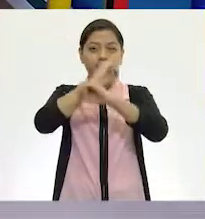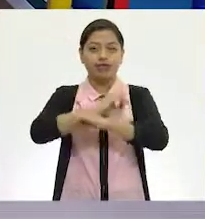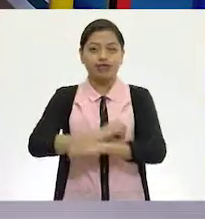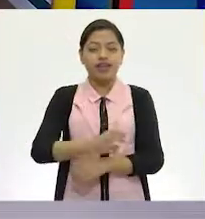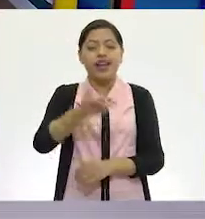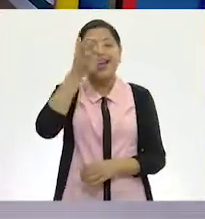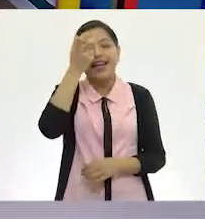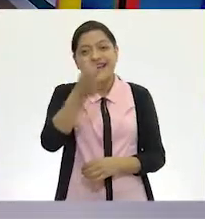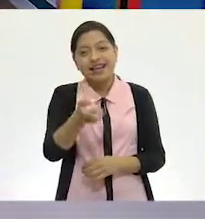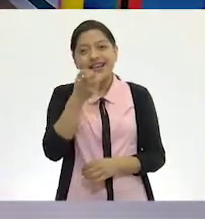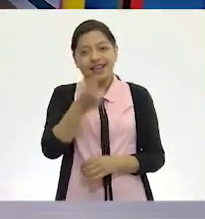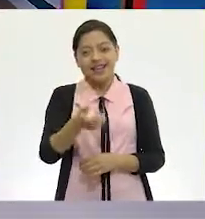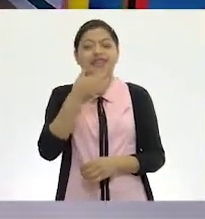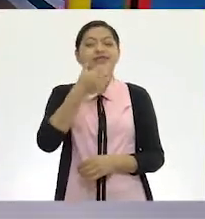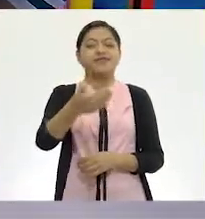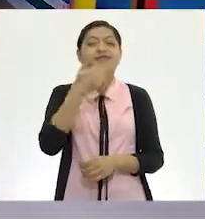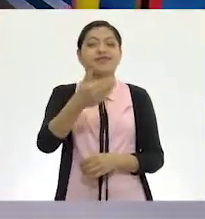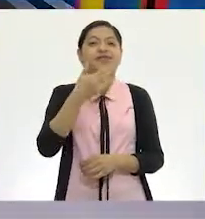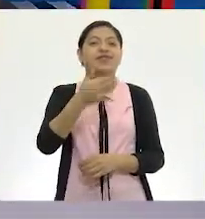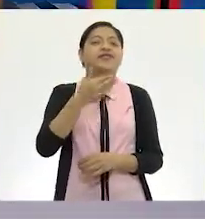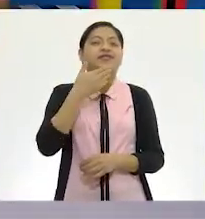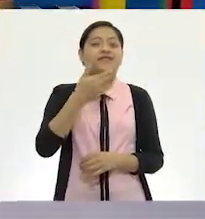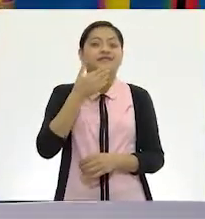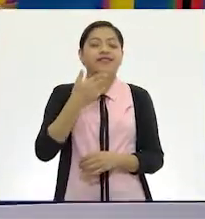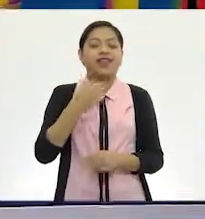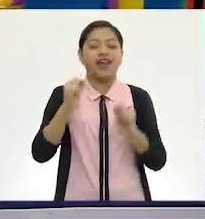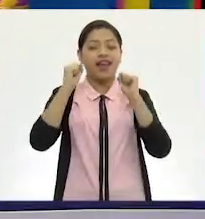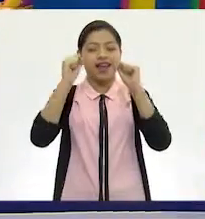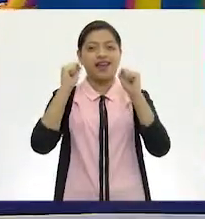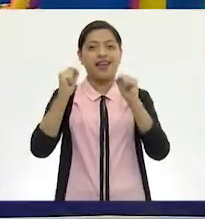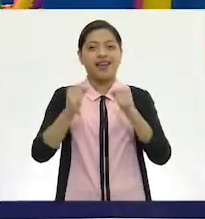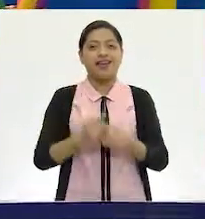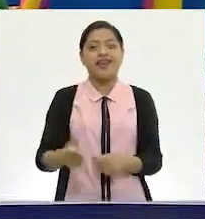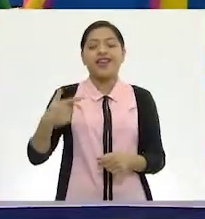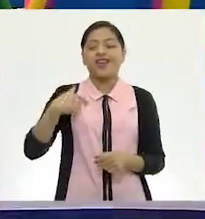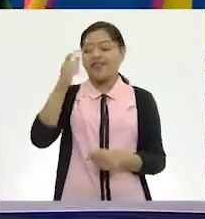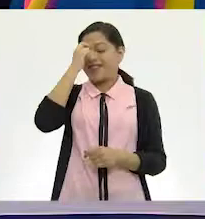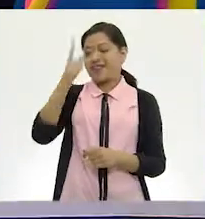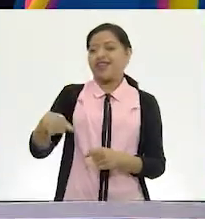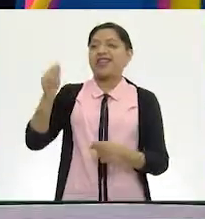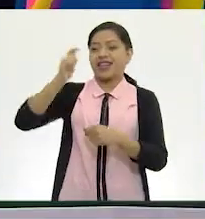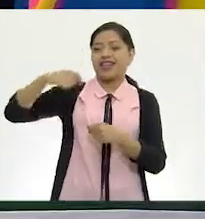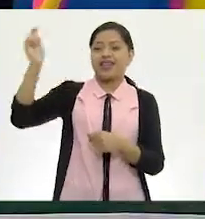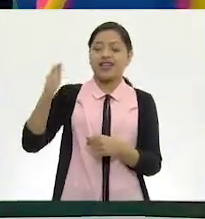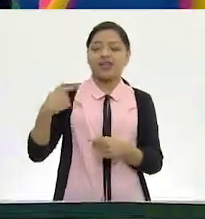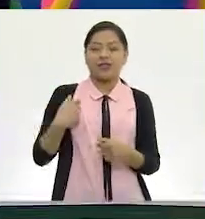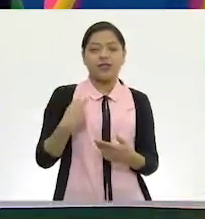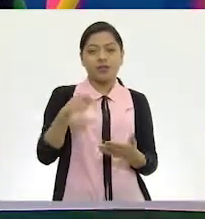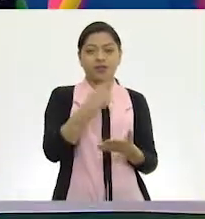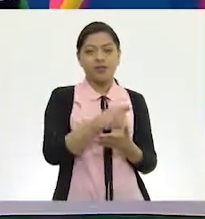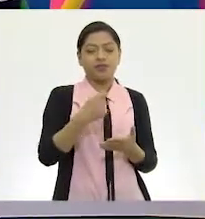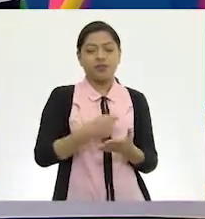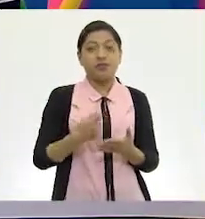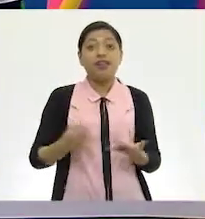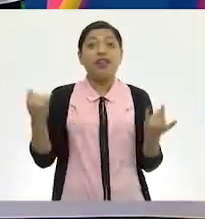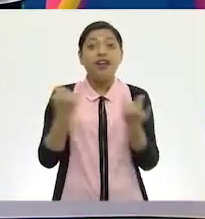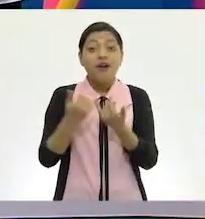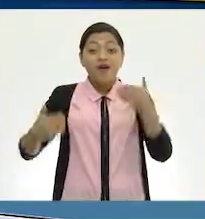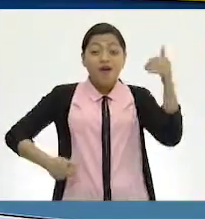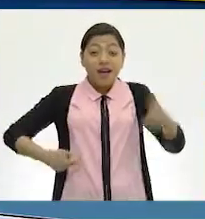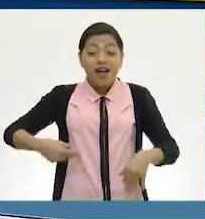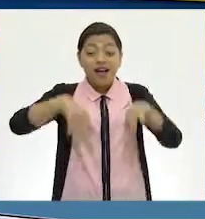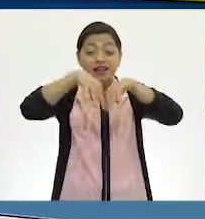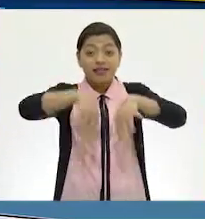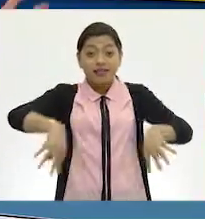Eso era, teatro de sombras. Sí, adiviné. Un punto para mí, muy bien. Ay, además, el teatro de sombras es